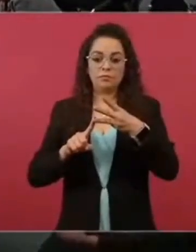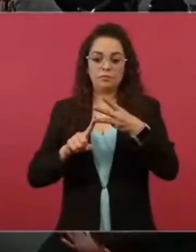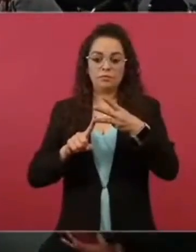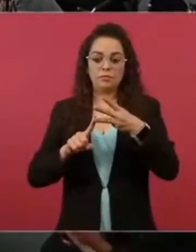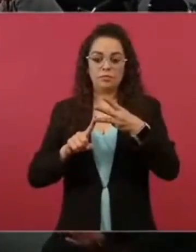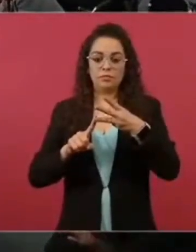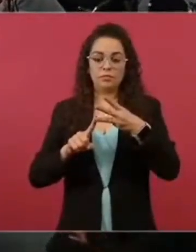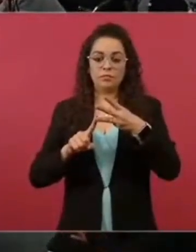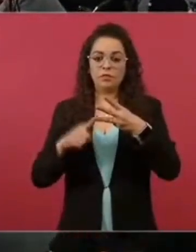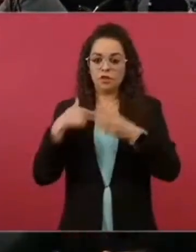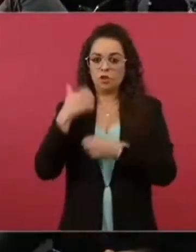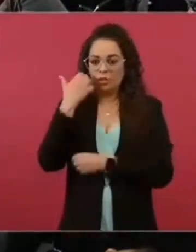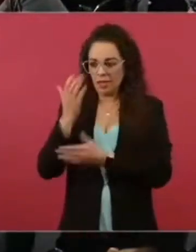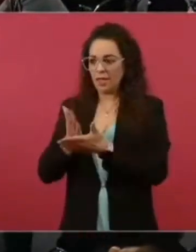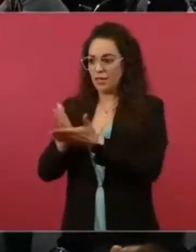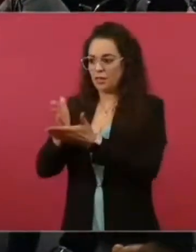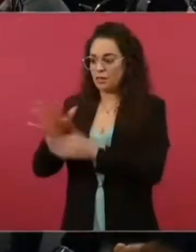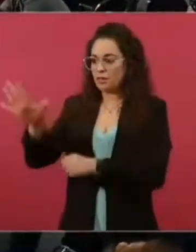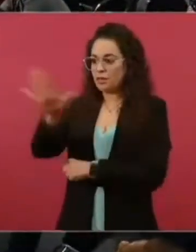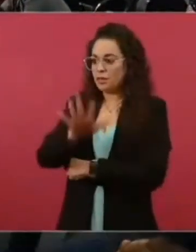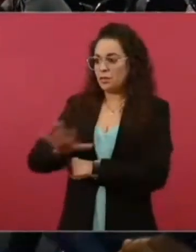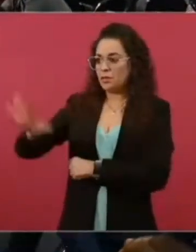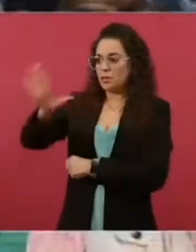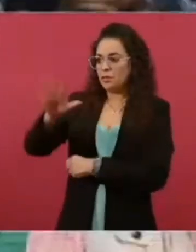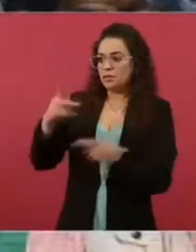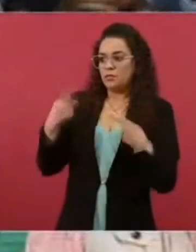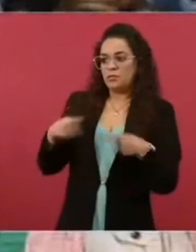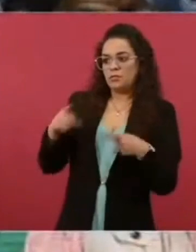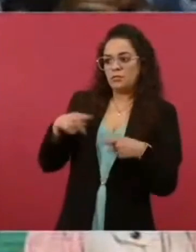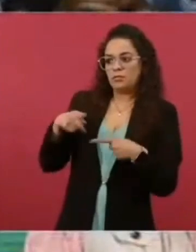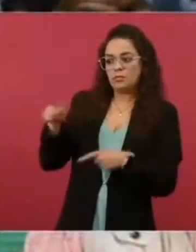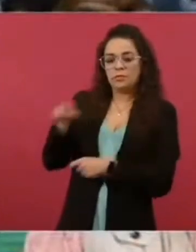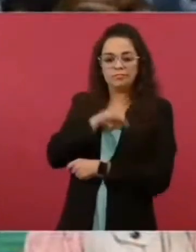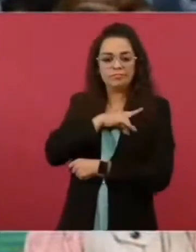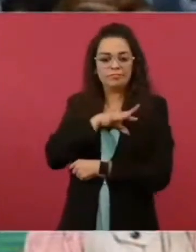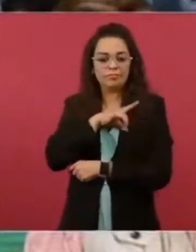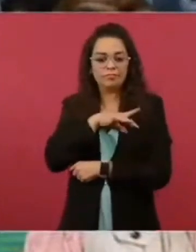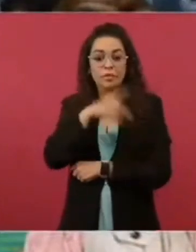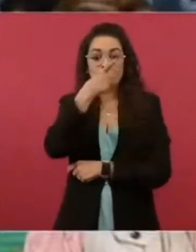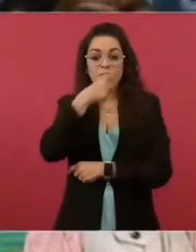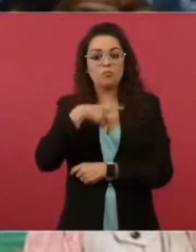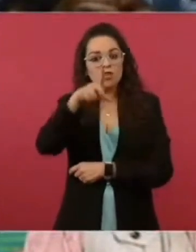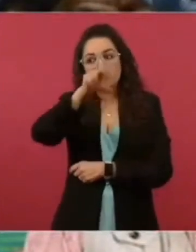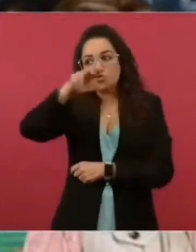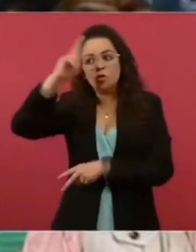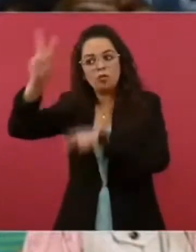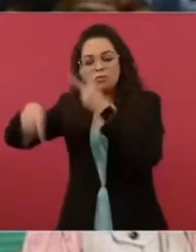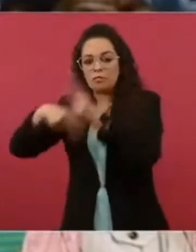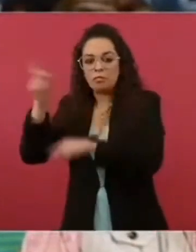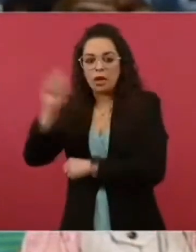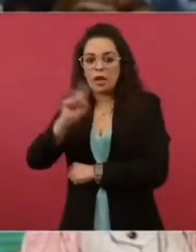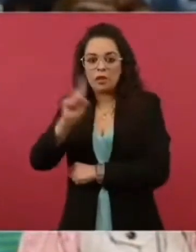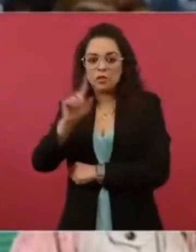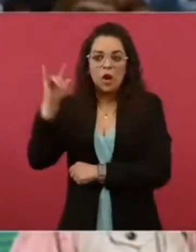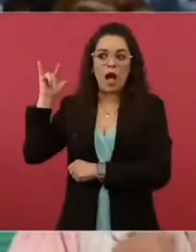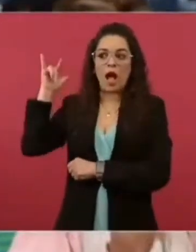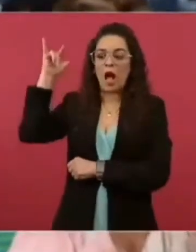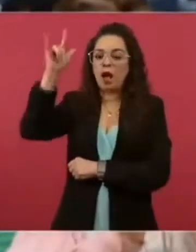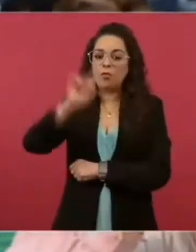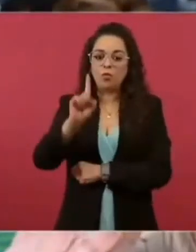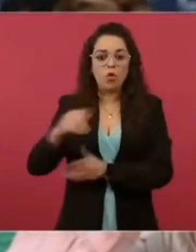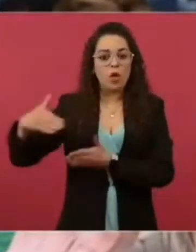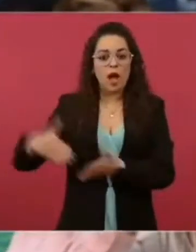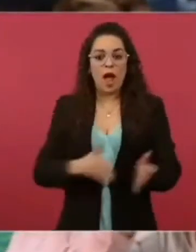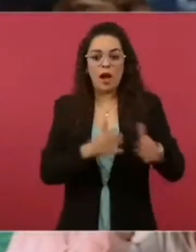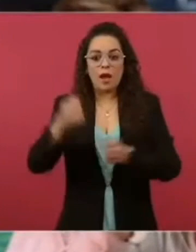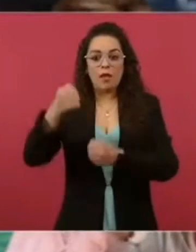tiene miedo. Gustavo, no te arriesgues, llega en avión, no andes en carreteras porque ahorita la situación está complicada. Para nadie es un secreto lo que